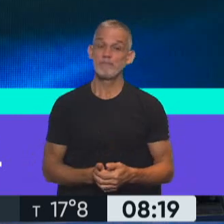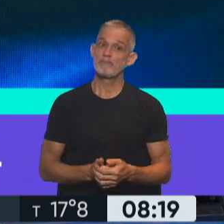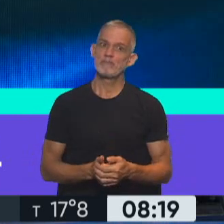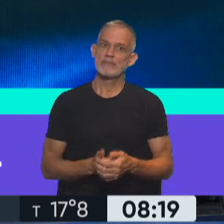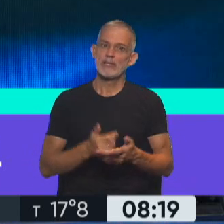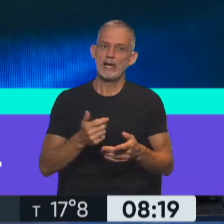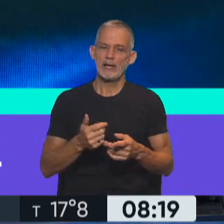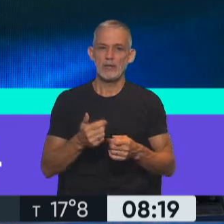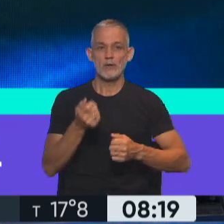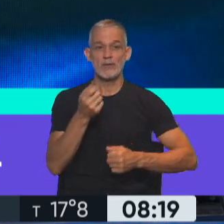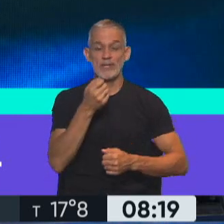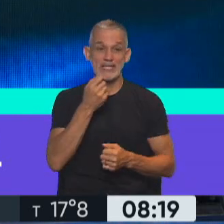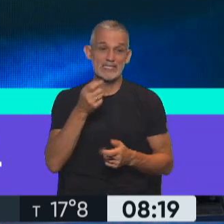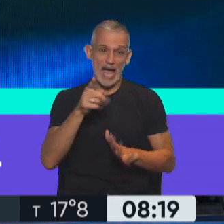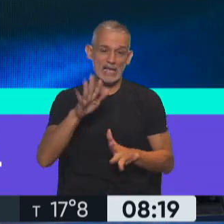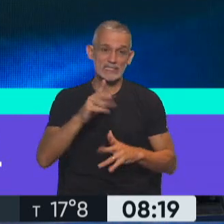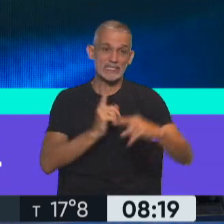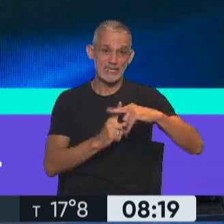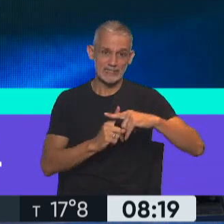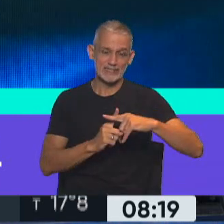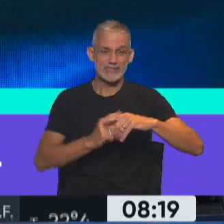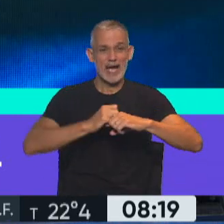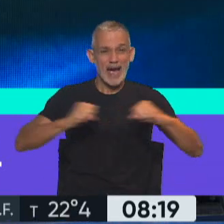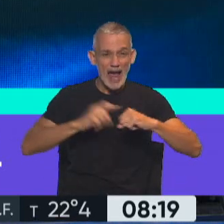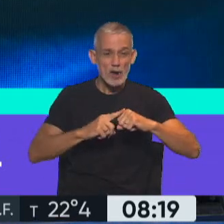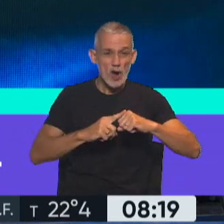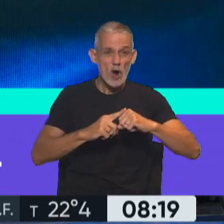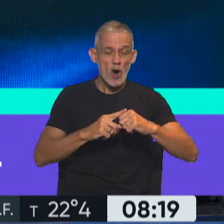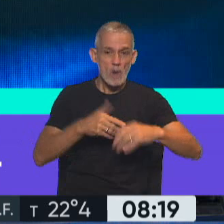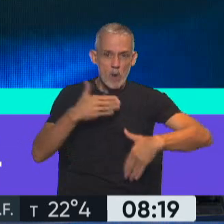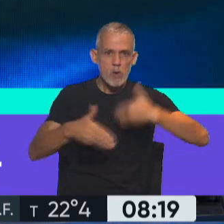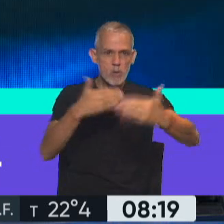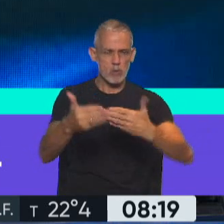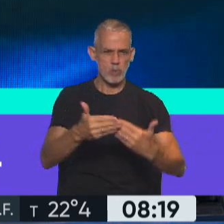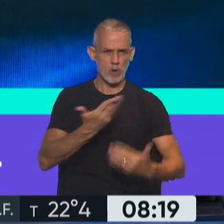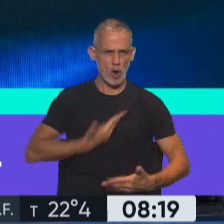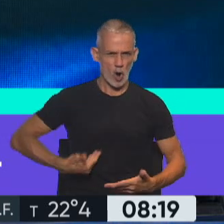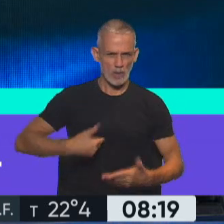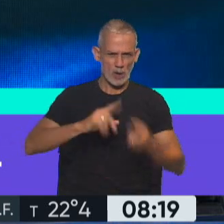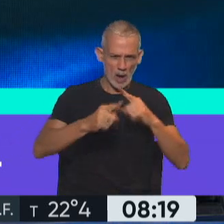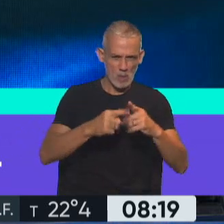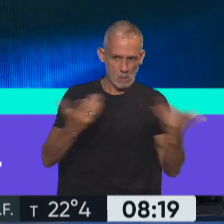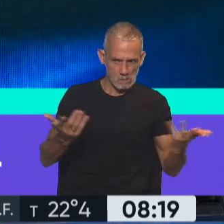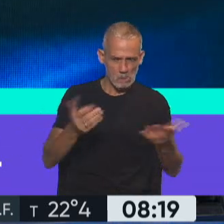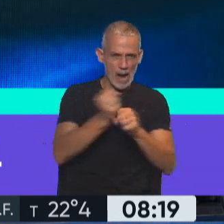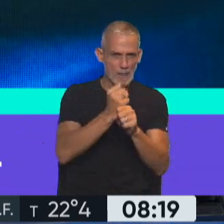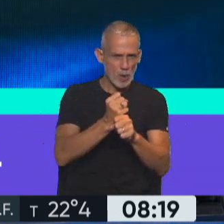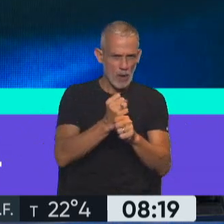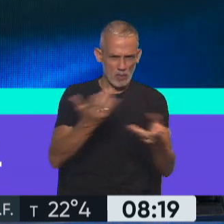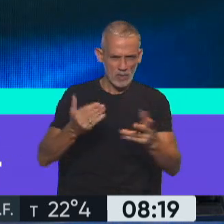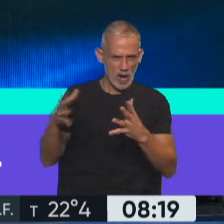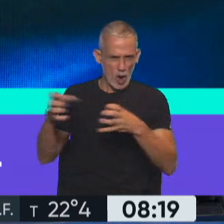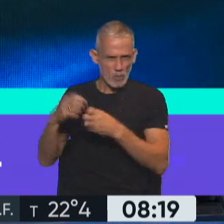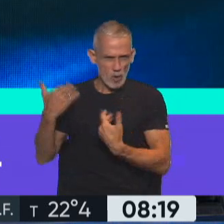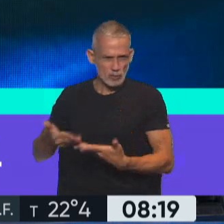esta iniciativa de Elisa Carrió avanza, el gobierno aprobaría el acuerdo con el Fondo Monetario Internacional sin el apoyo de la oposición, con lo que